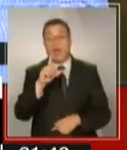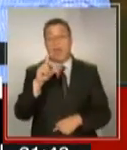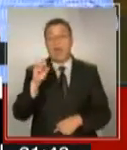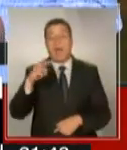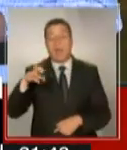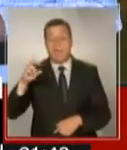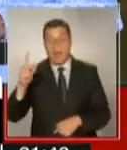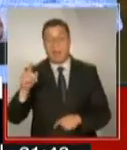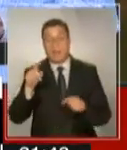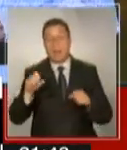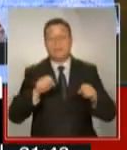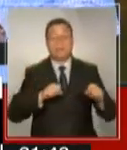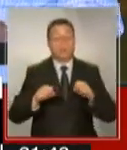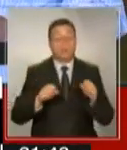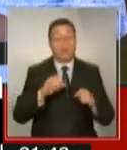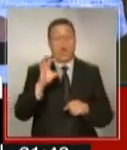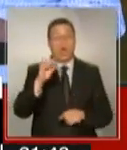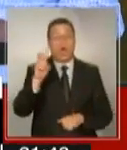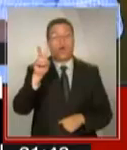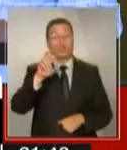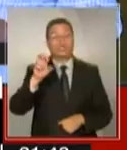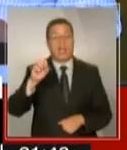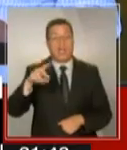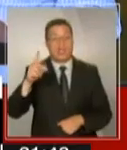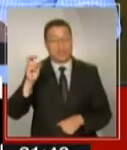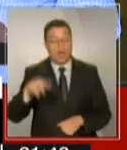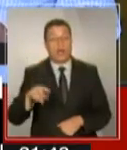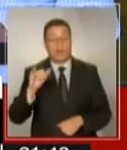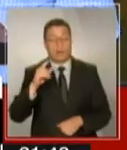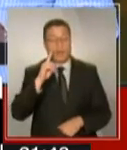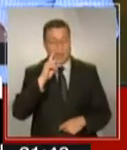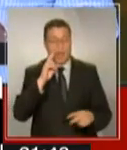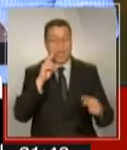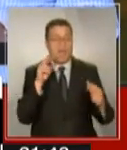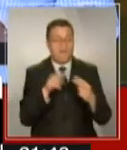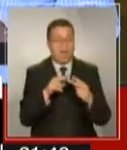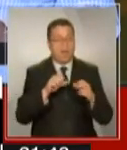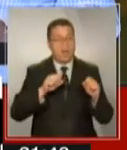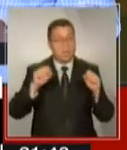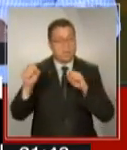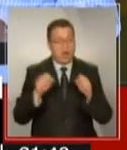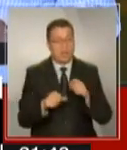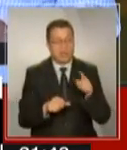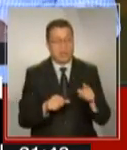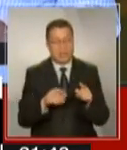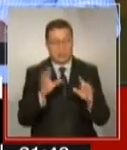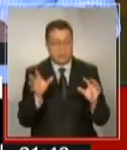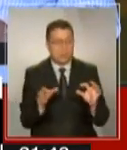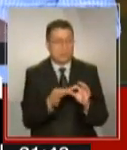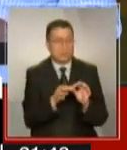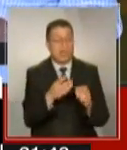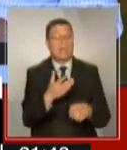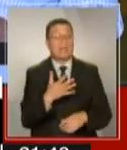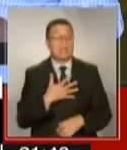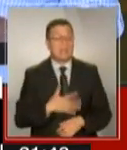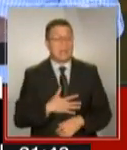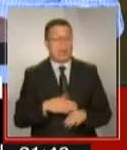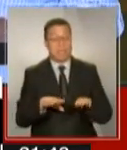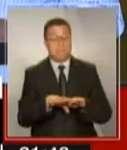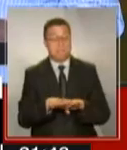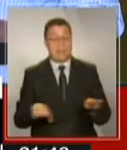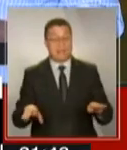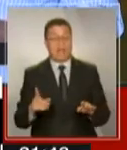de esa operación política está Manuel José Osandón. ¿Tiene algo que ver esa operación política con intentar que la mesa no